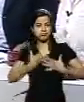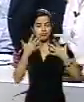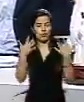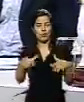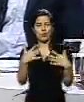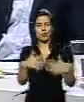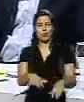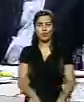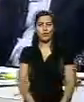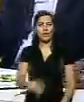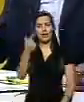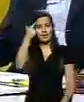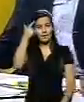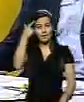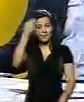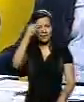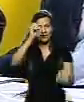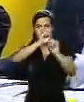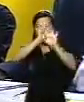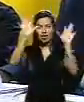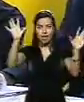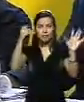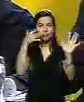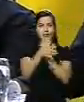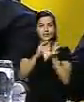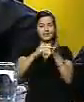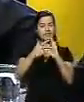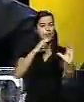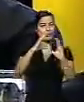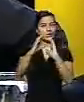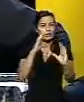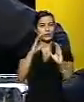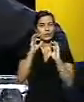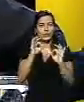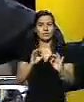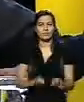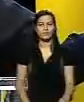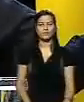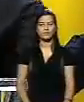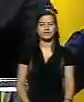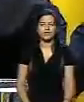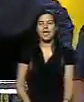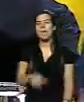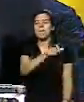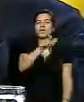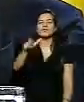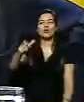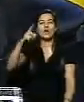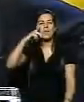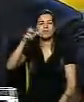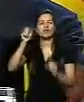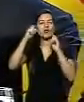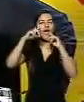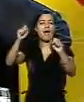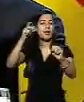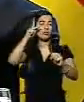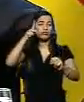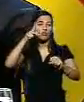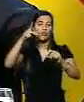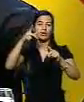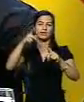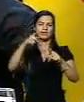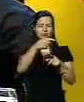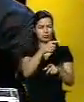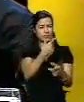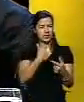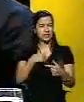claridad en lo que es la comunicación. ¿Qué tú crees que dicen los académicos, esos colegas tuyos, reaccionarios, los